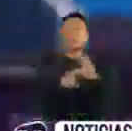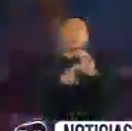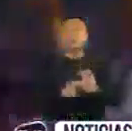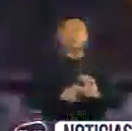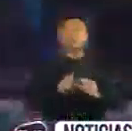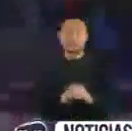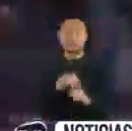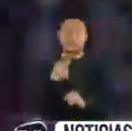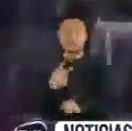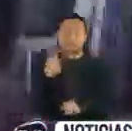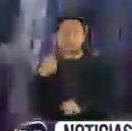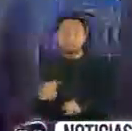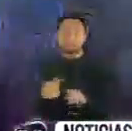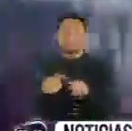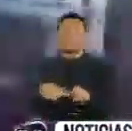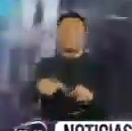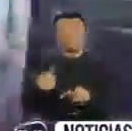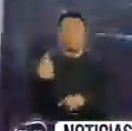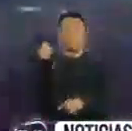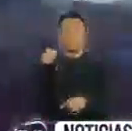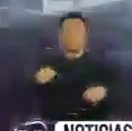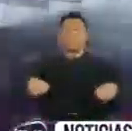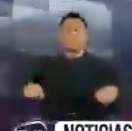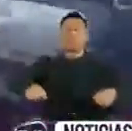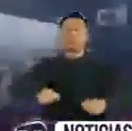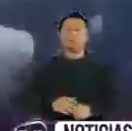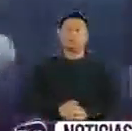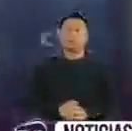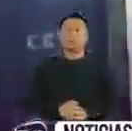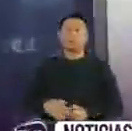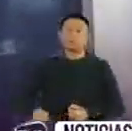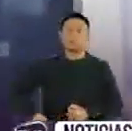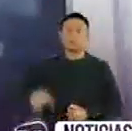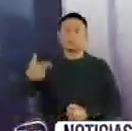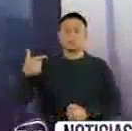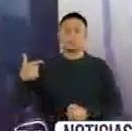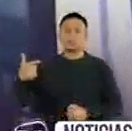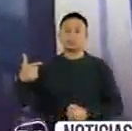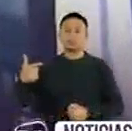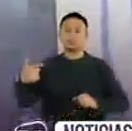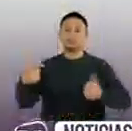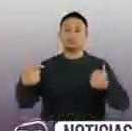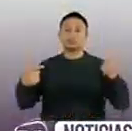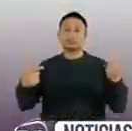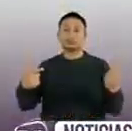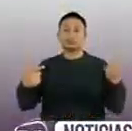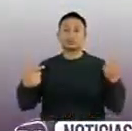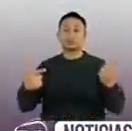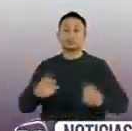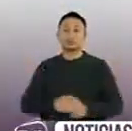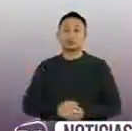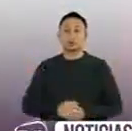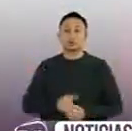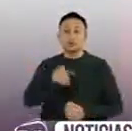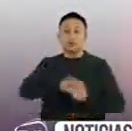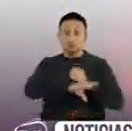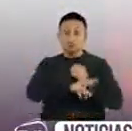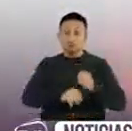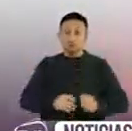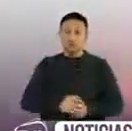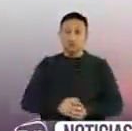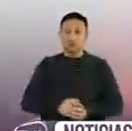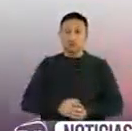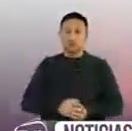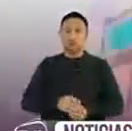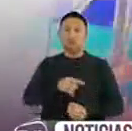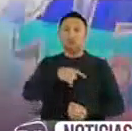subieron adelante y uno venía en la moto. Uno se subió con arma, con una de fuego y comenzaron a robar el bus. Le robaron